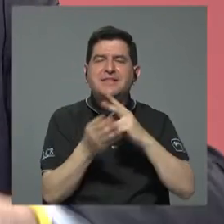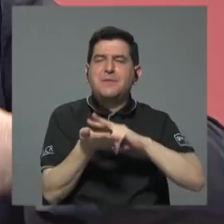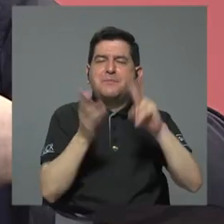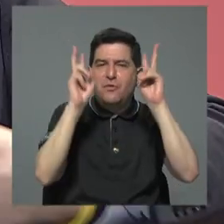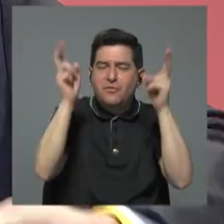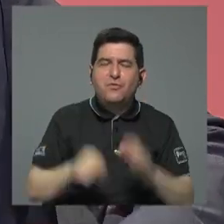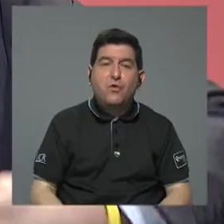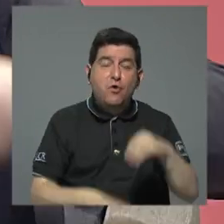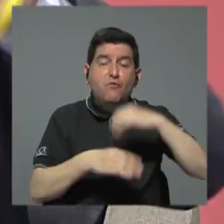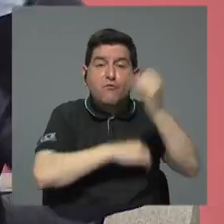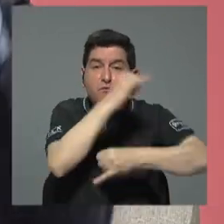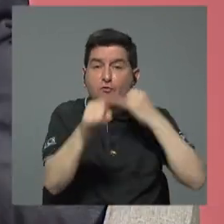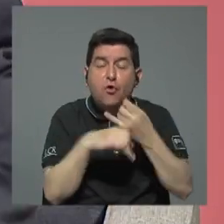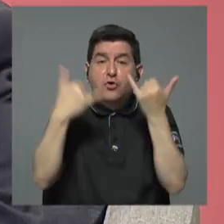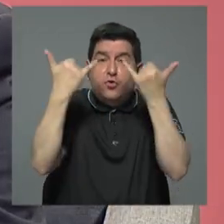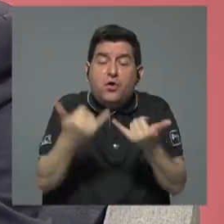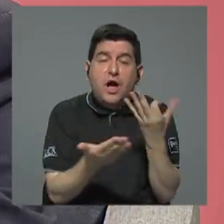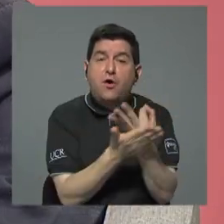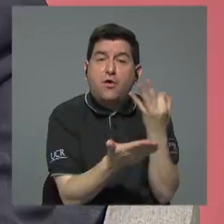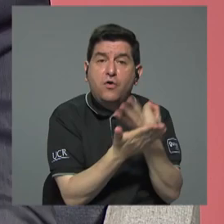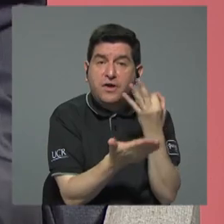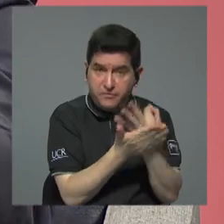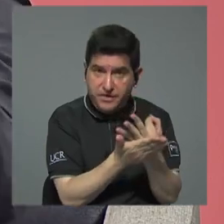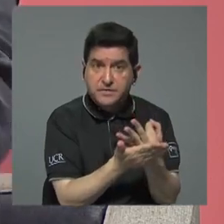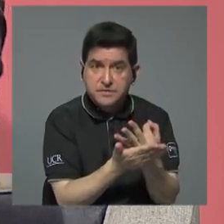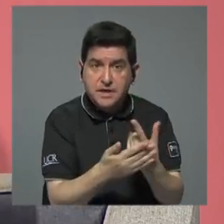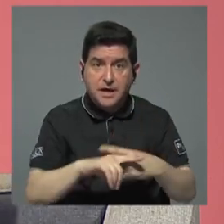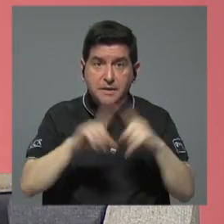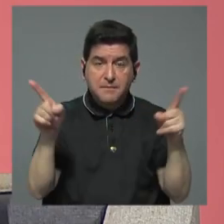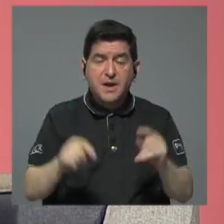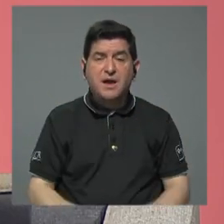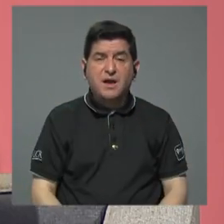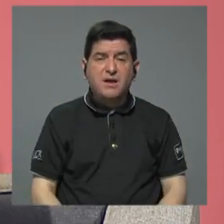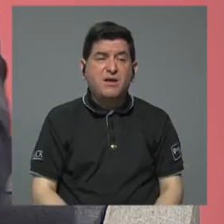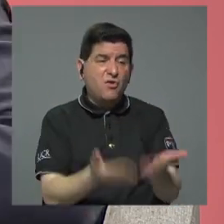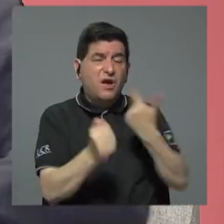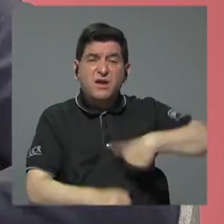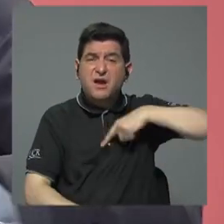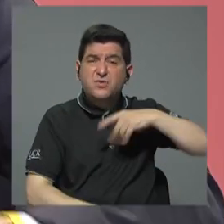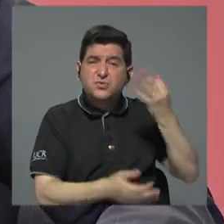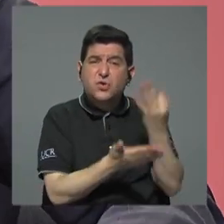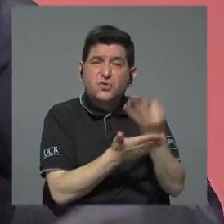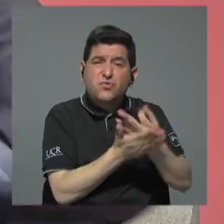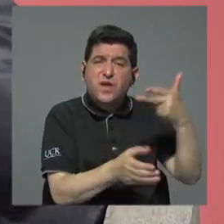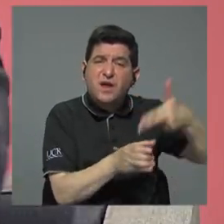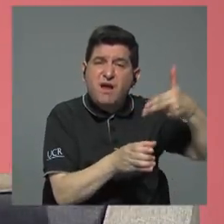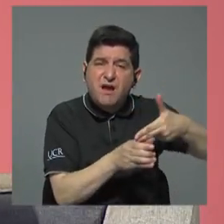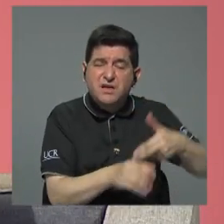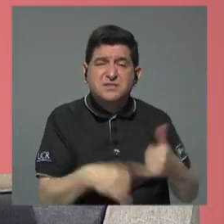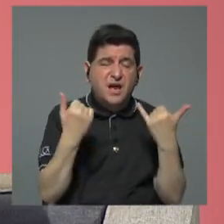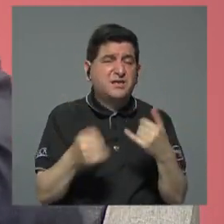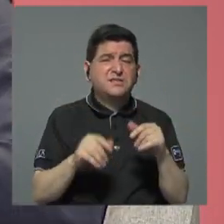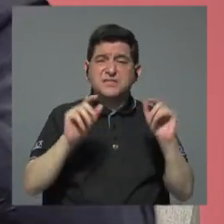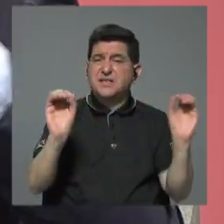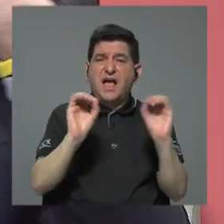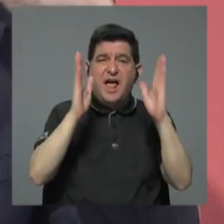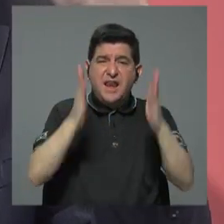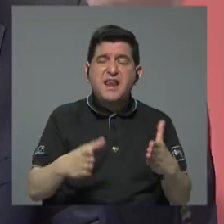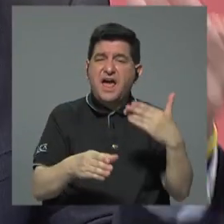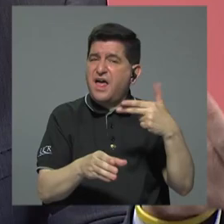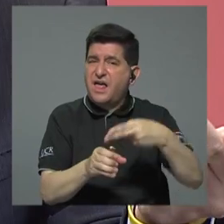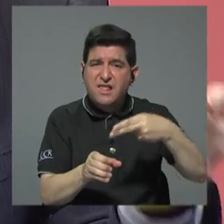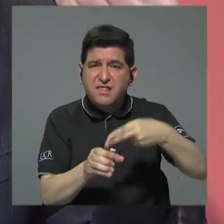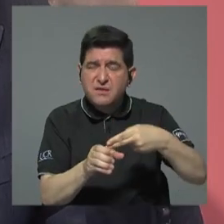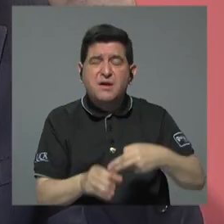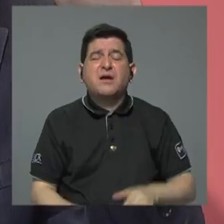fondos internacionales que hoy están financiando esto, pero nos quieren poner a financiar una actividad como el petróleo, que ya nadie la está financiando y que